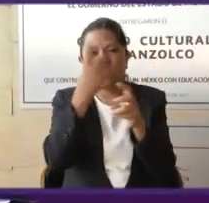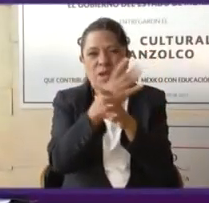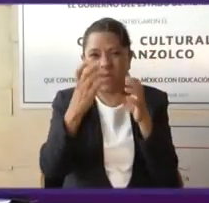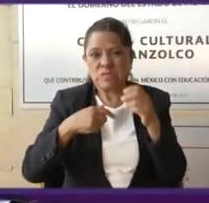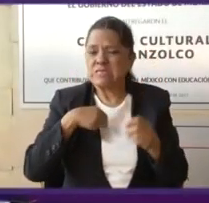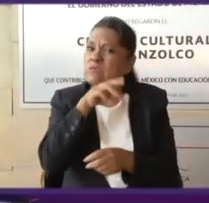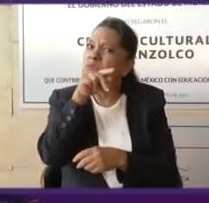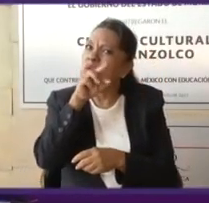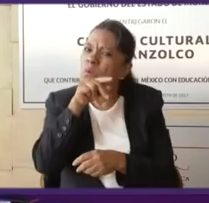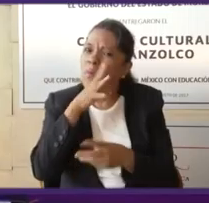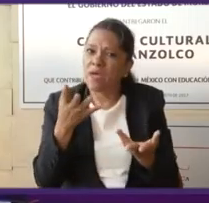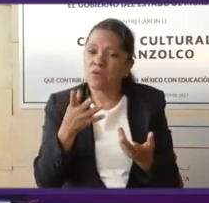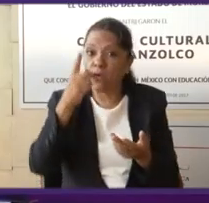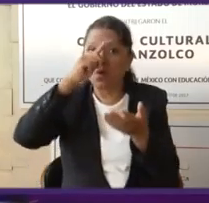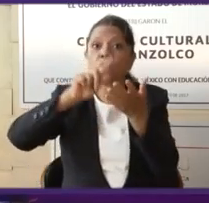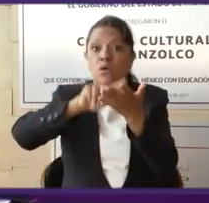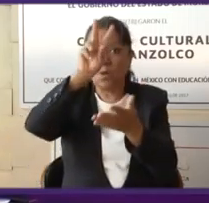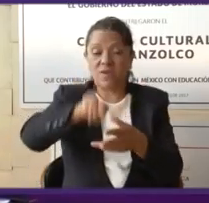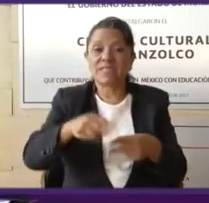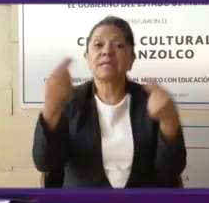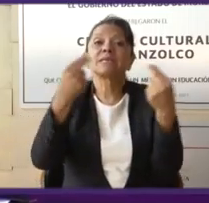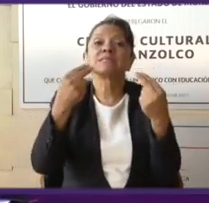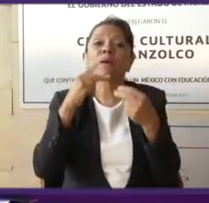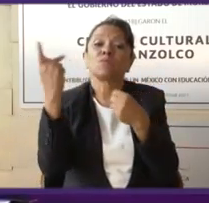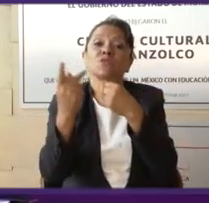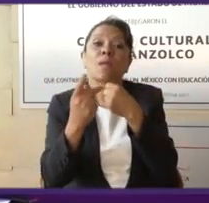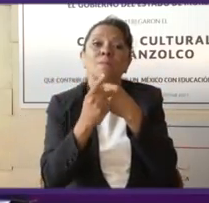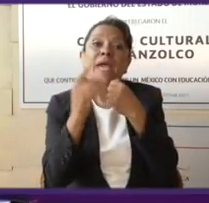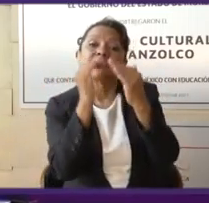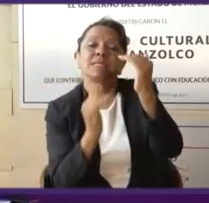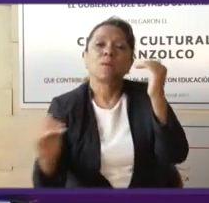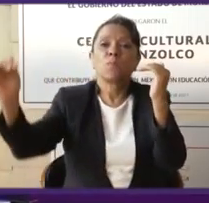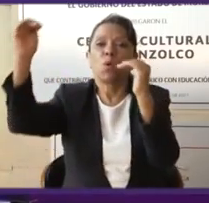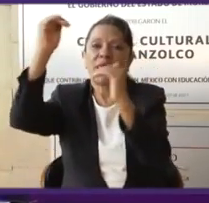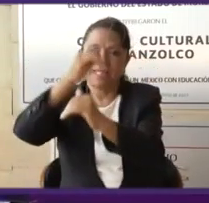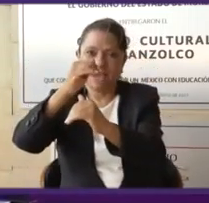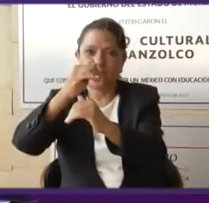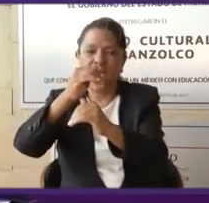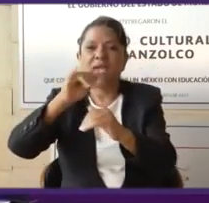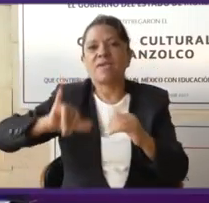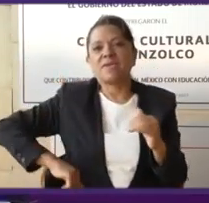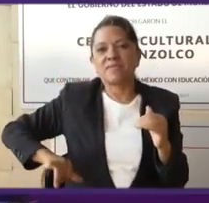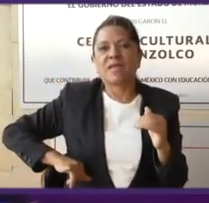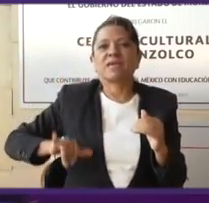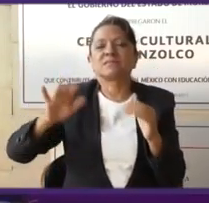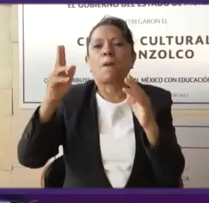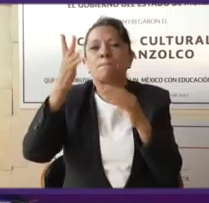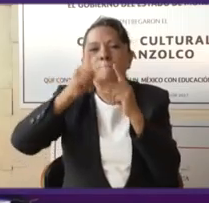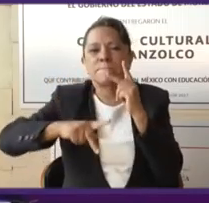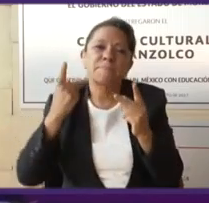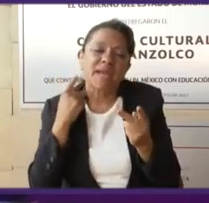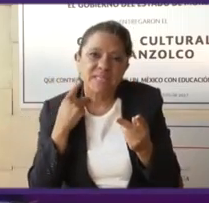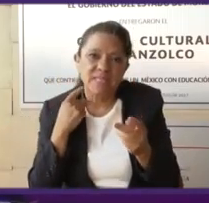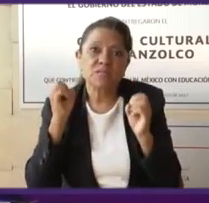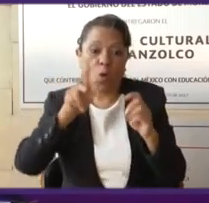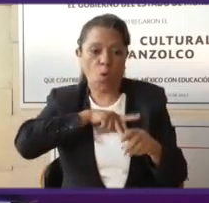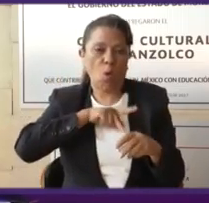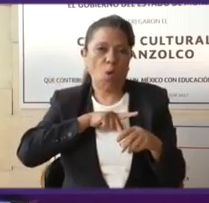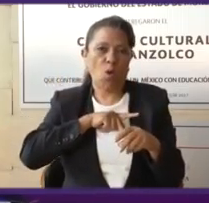en verdad creo que necesitamos poner al país por encima de los intereses partidistas o personales. Yo vengo diciendo desde